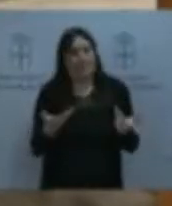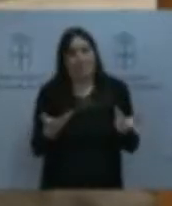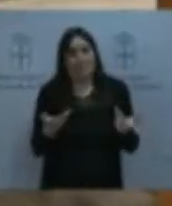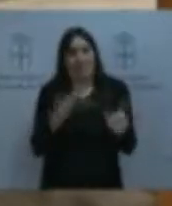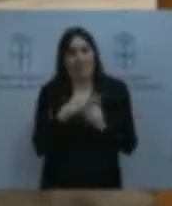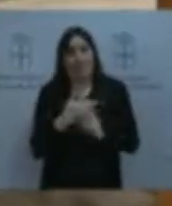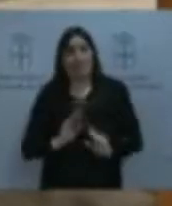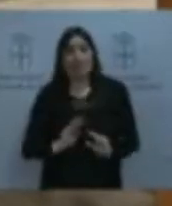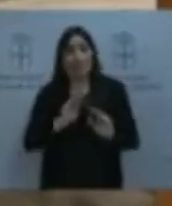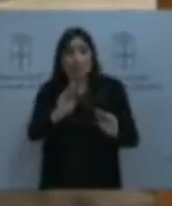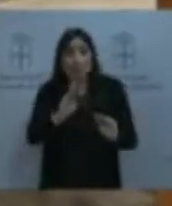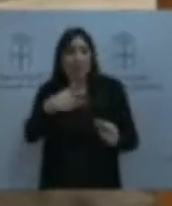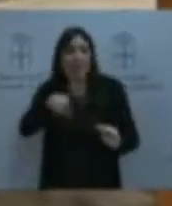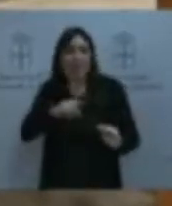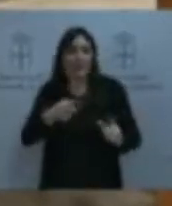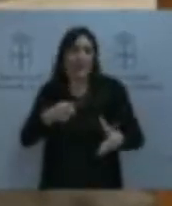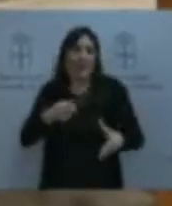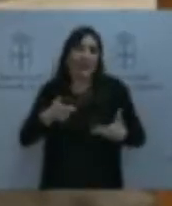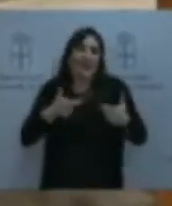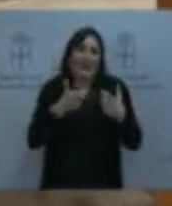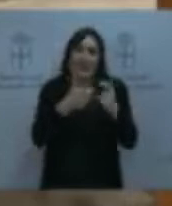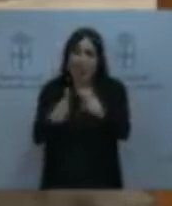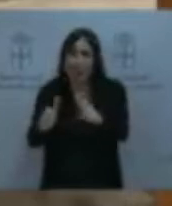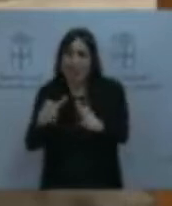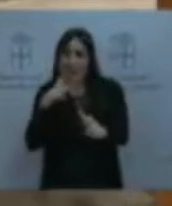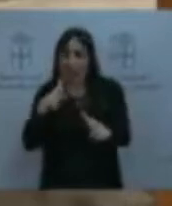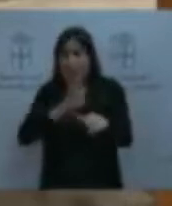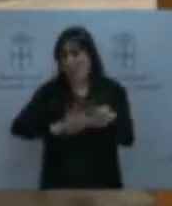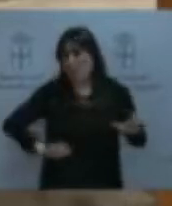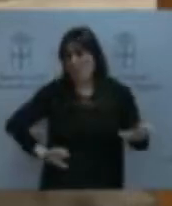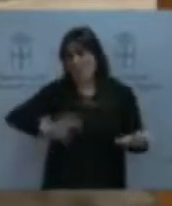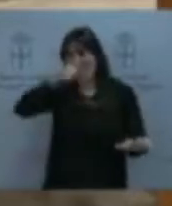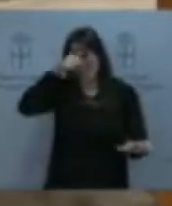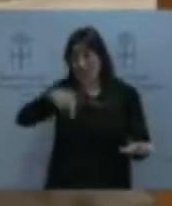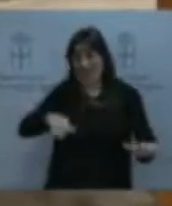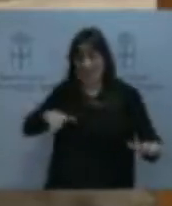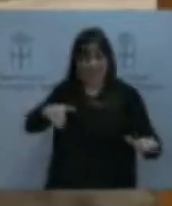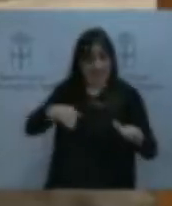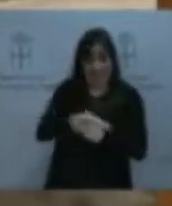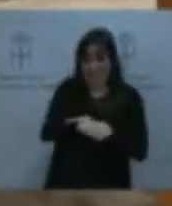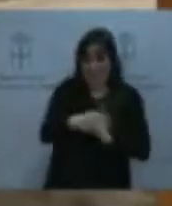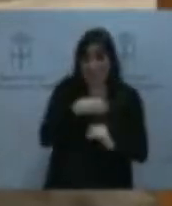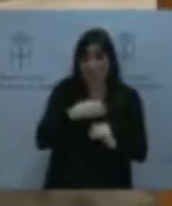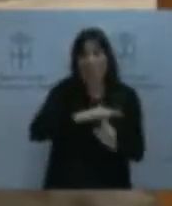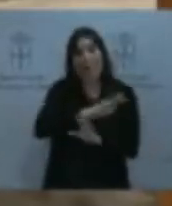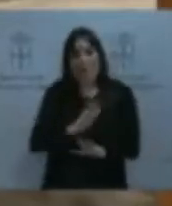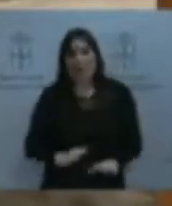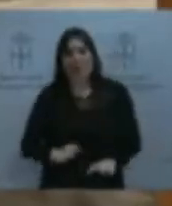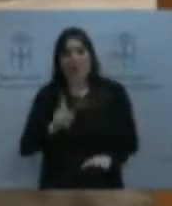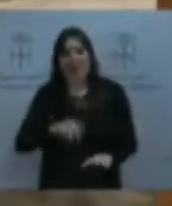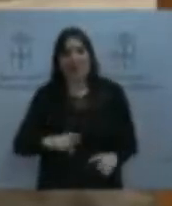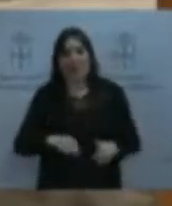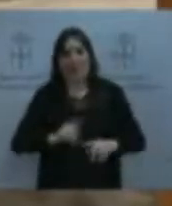pues están marcados por la presencia masculina, al final se encuentran también con ese techo de cristal que impide que la trayectoria laboral